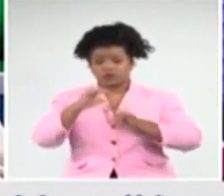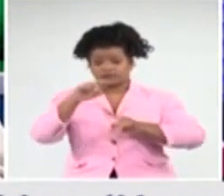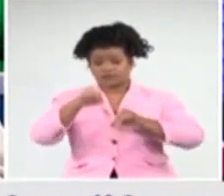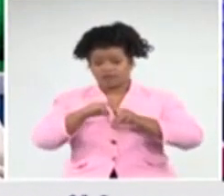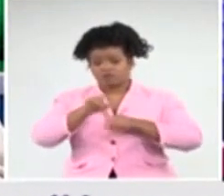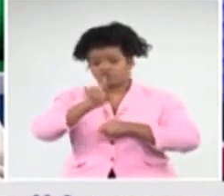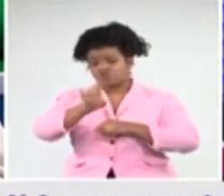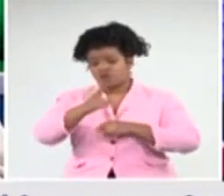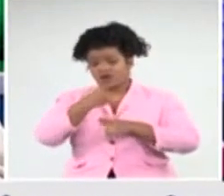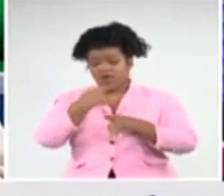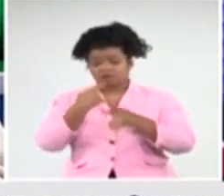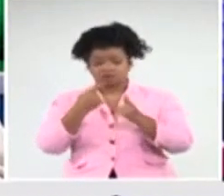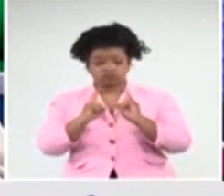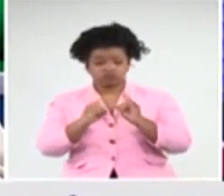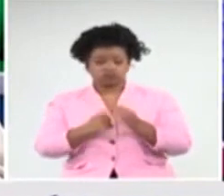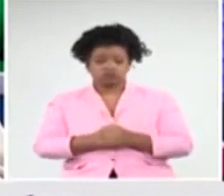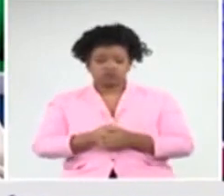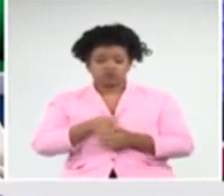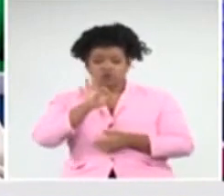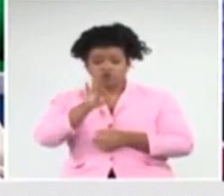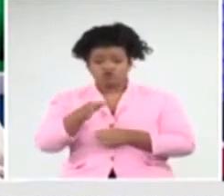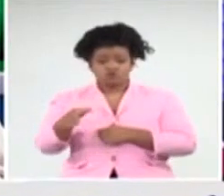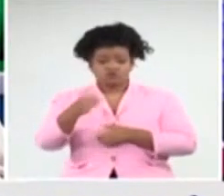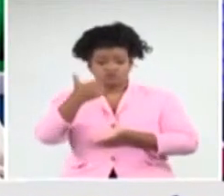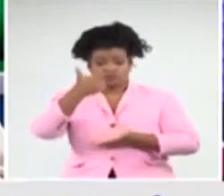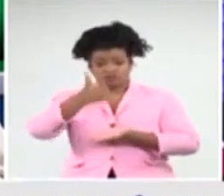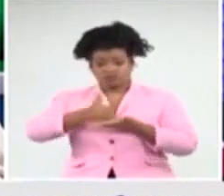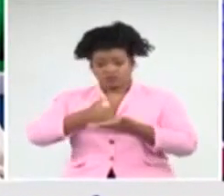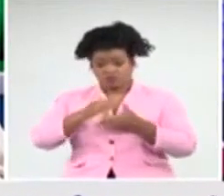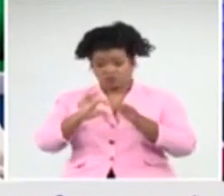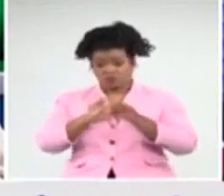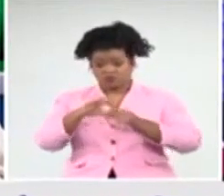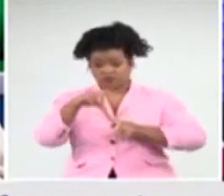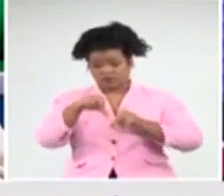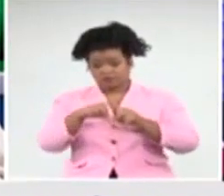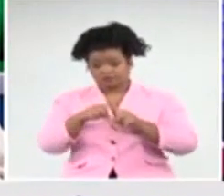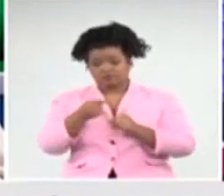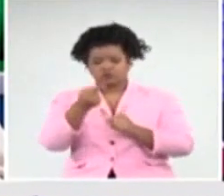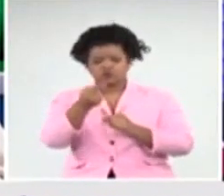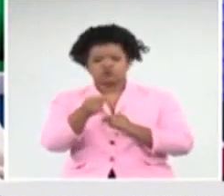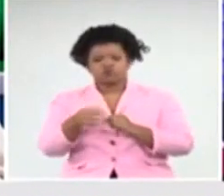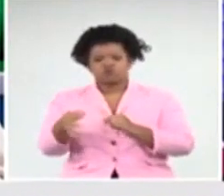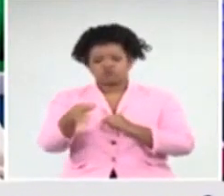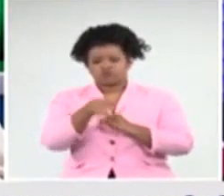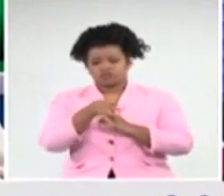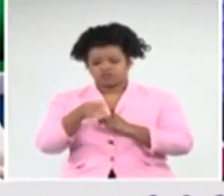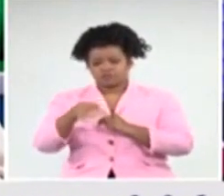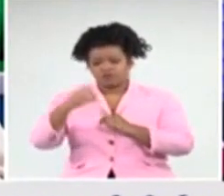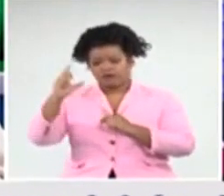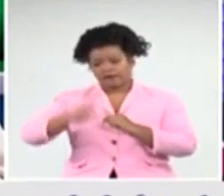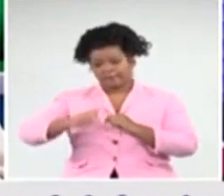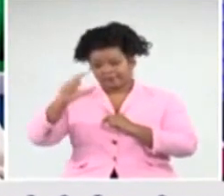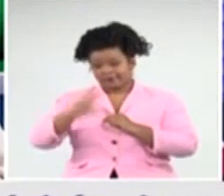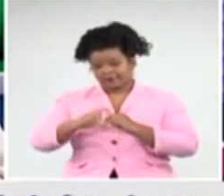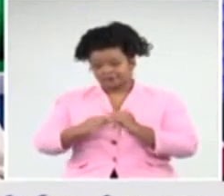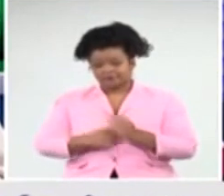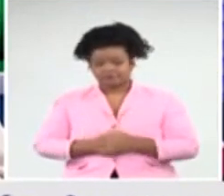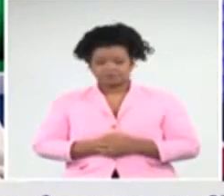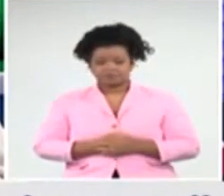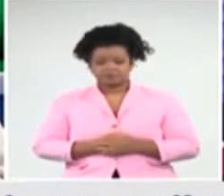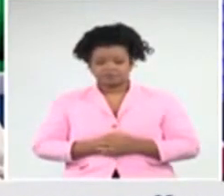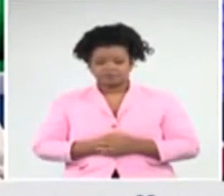fallecimientos, 8 del municipio de Guantánamo y 1 del municipio Caimanera. En la provincia de